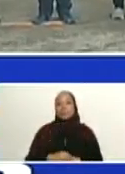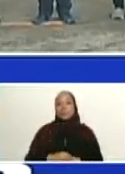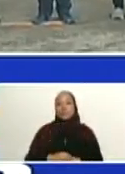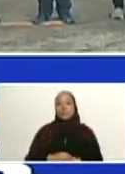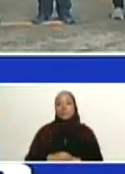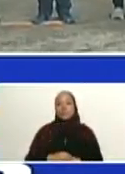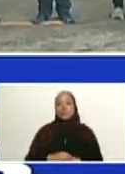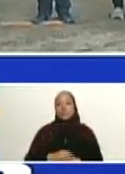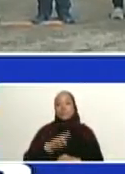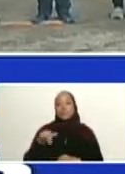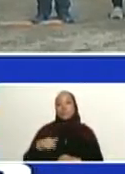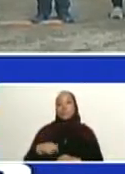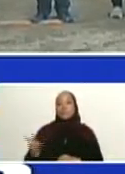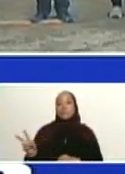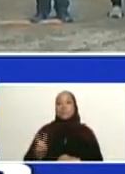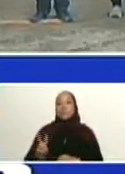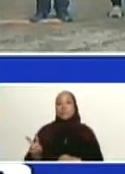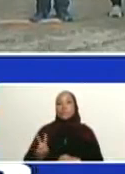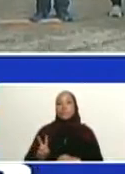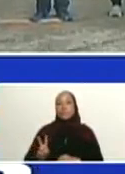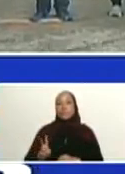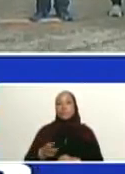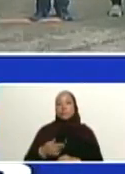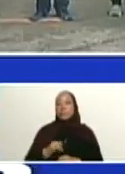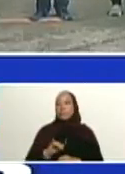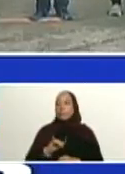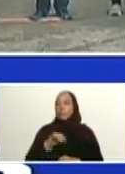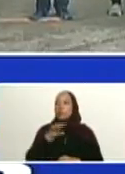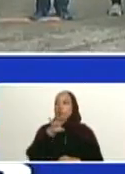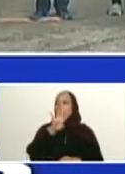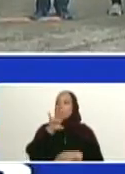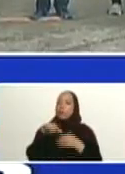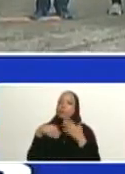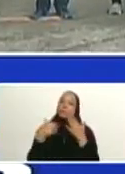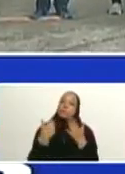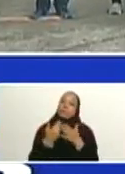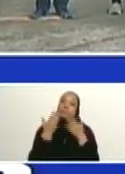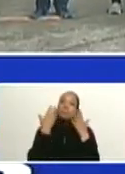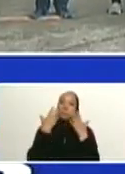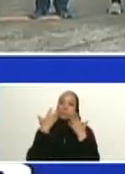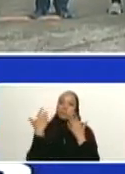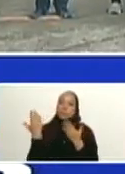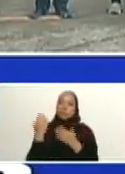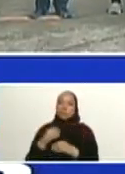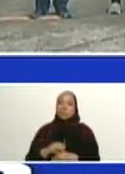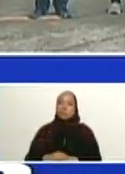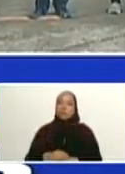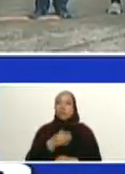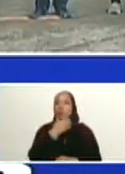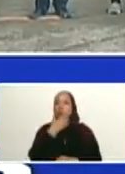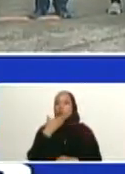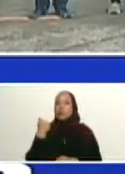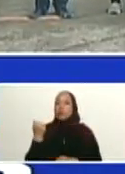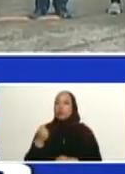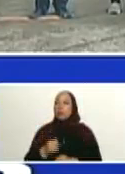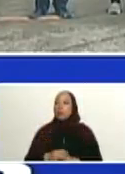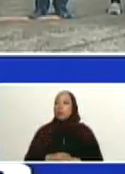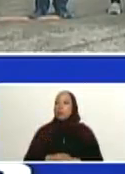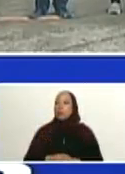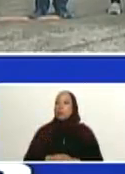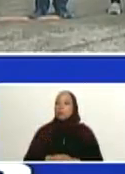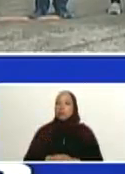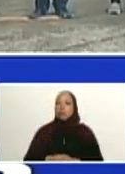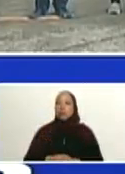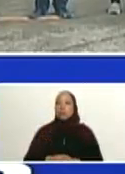que nosotros en Venezuela tenemos cuatro consensos, los venezolanos.